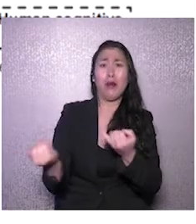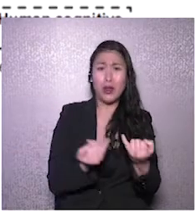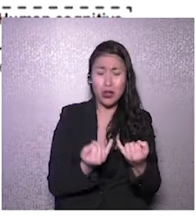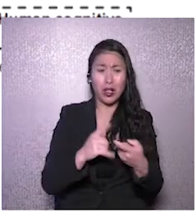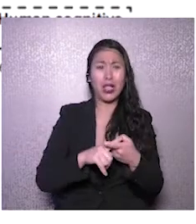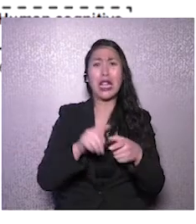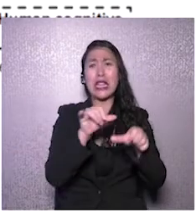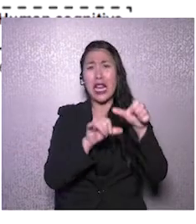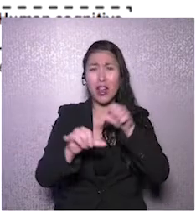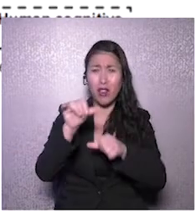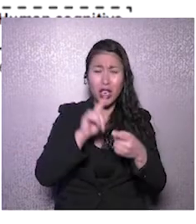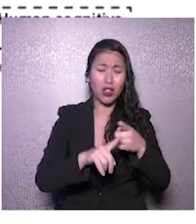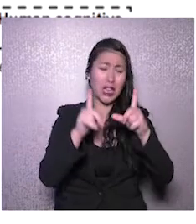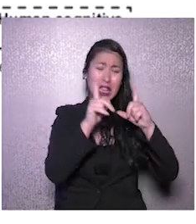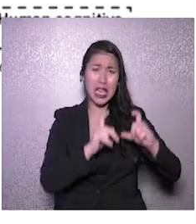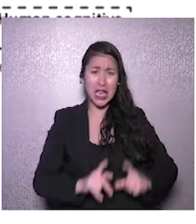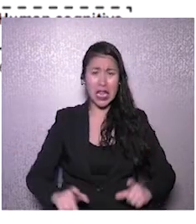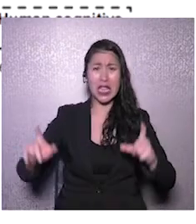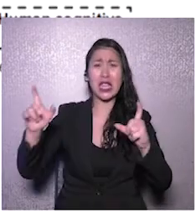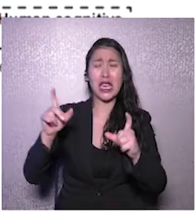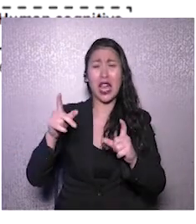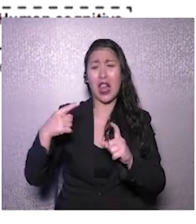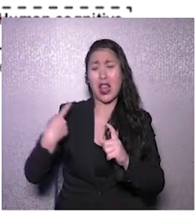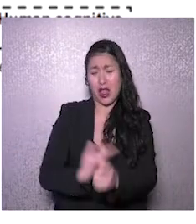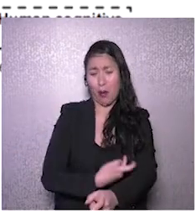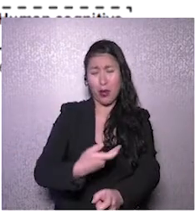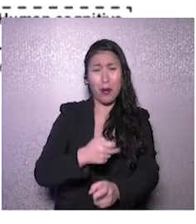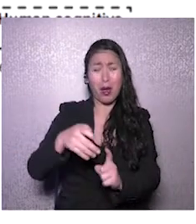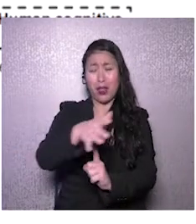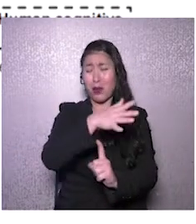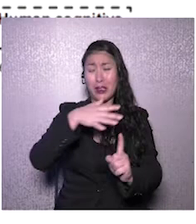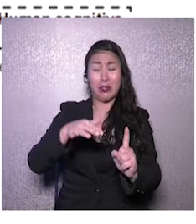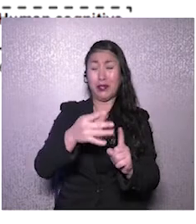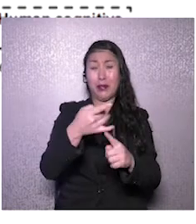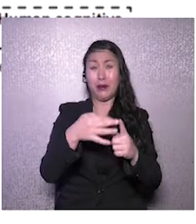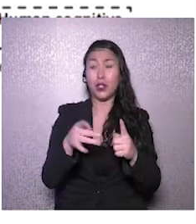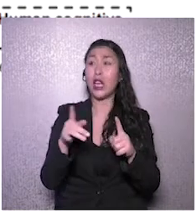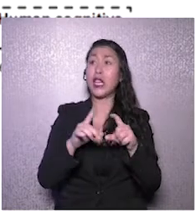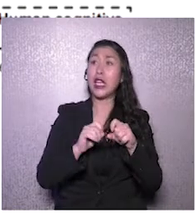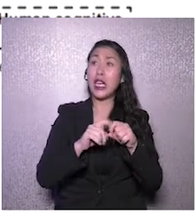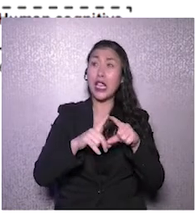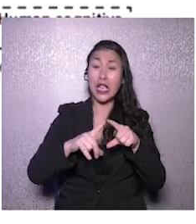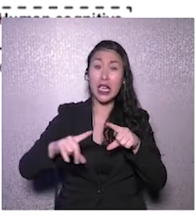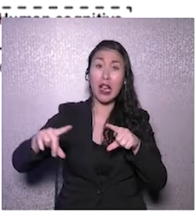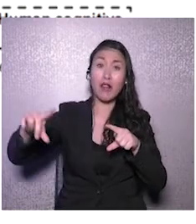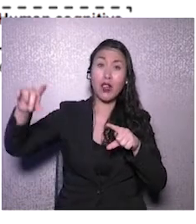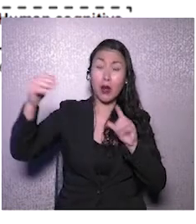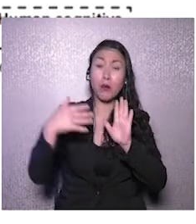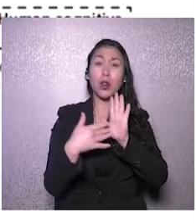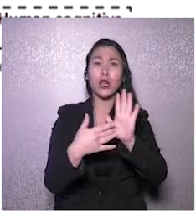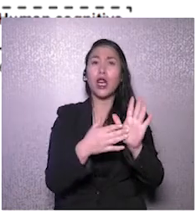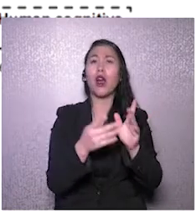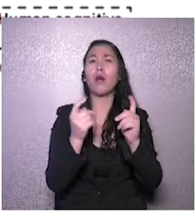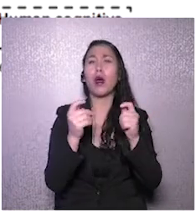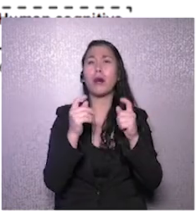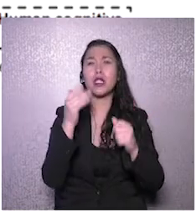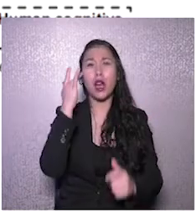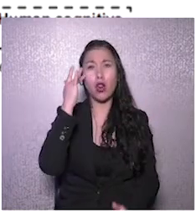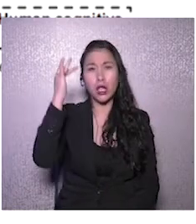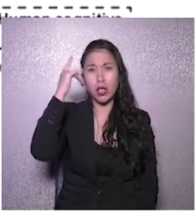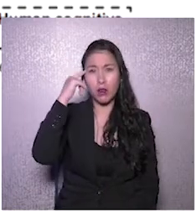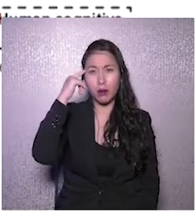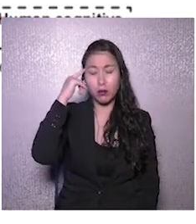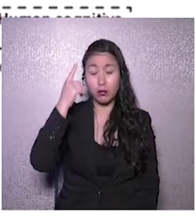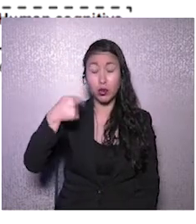genética, microbioma, medio ambiente, etc. Este gráfico muestra la capacidad cognitiva de una persona. Nosotros como humanos podemos